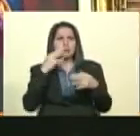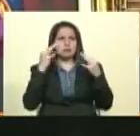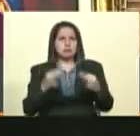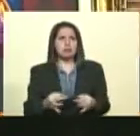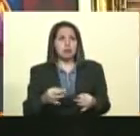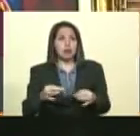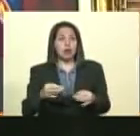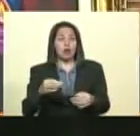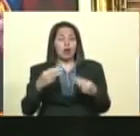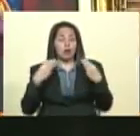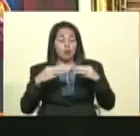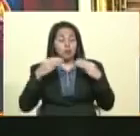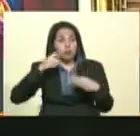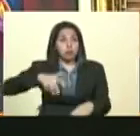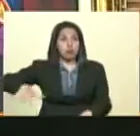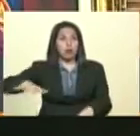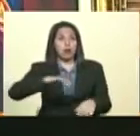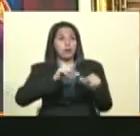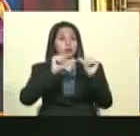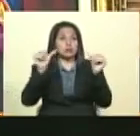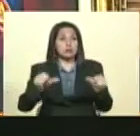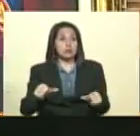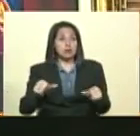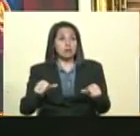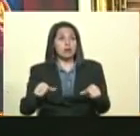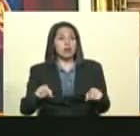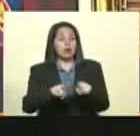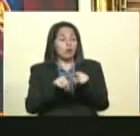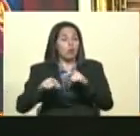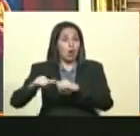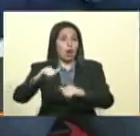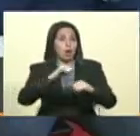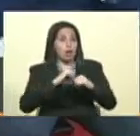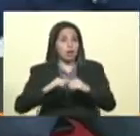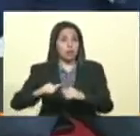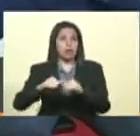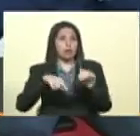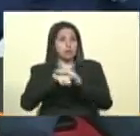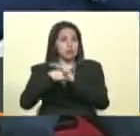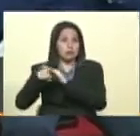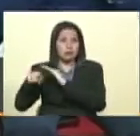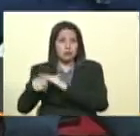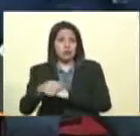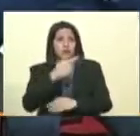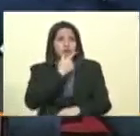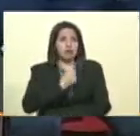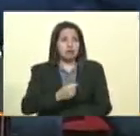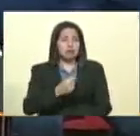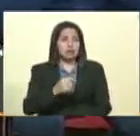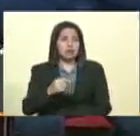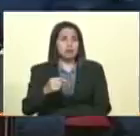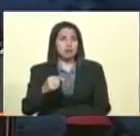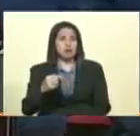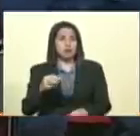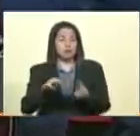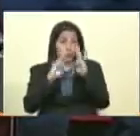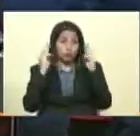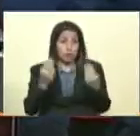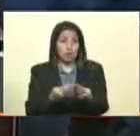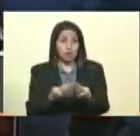tiene sistema público de salud socialista, igualitario, de acceso fácil, de calidad mundial, calidad